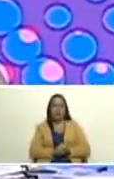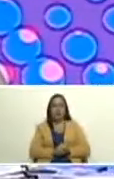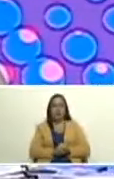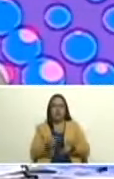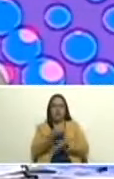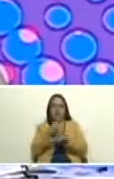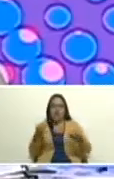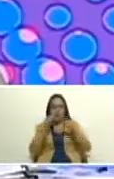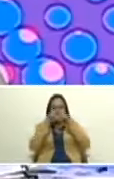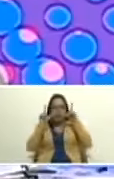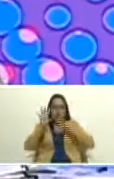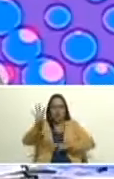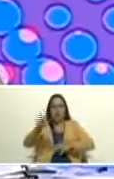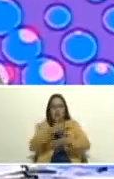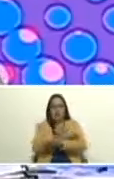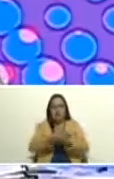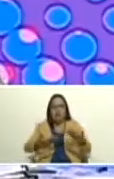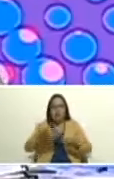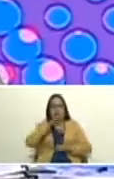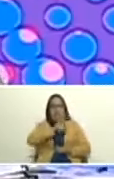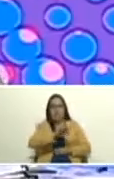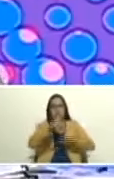sorpresa.